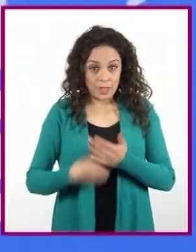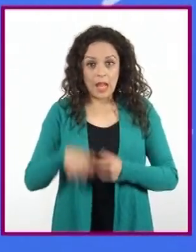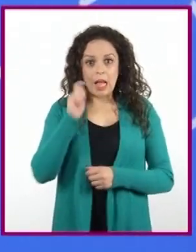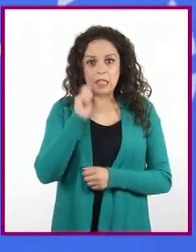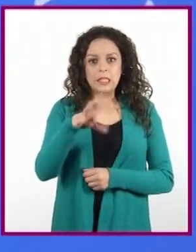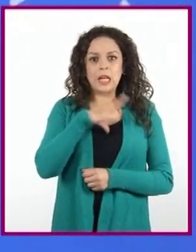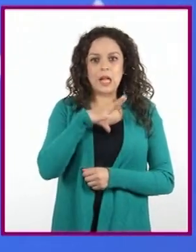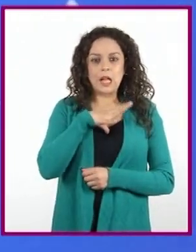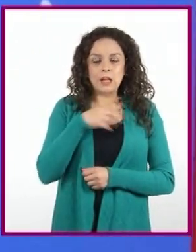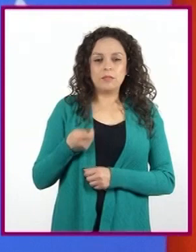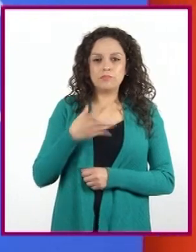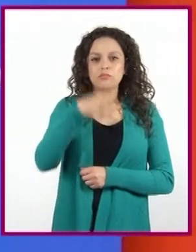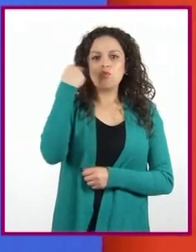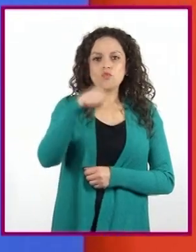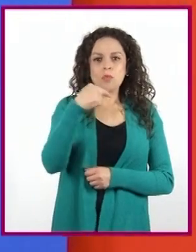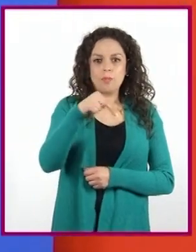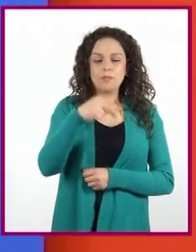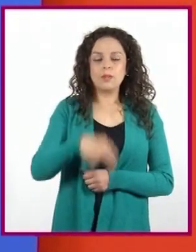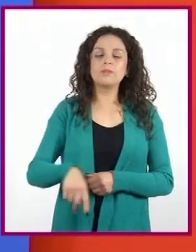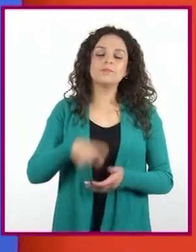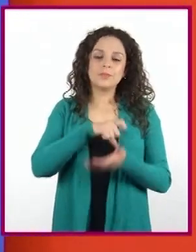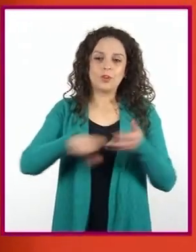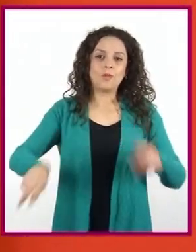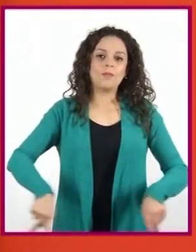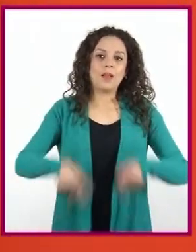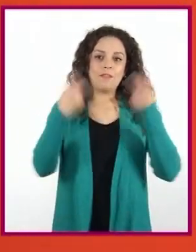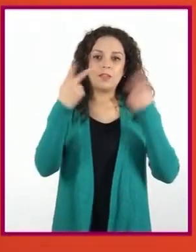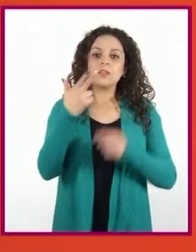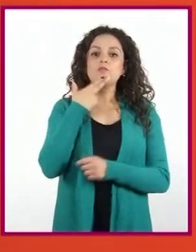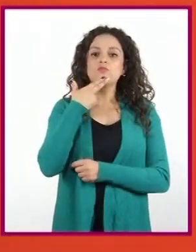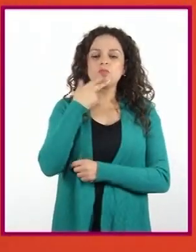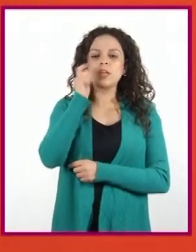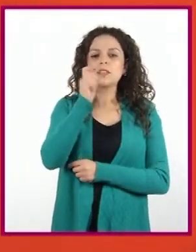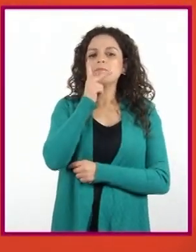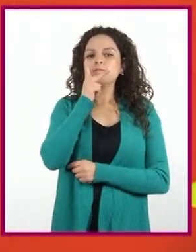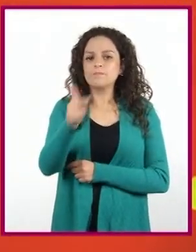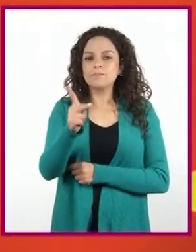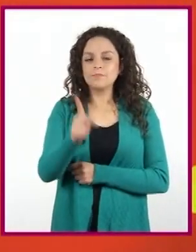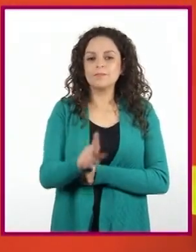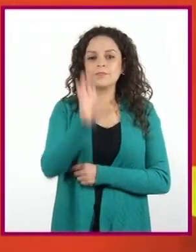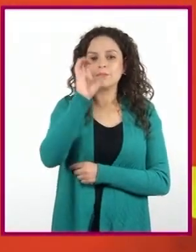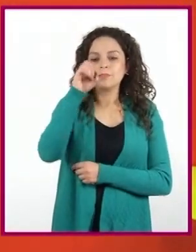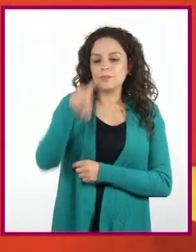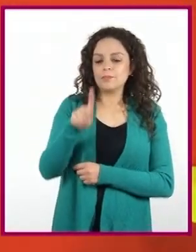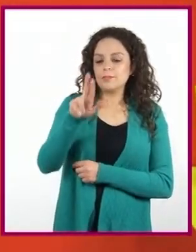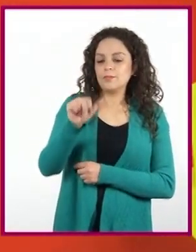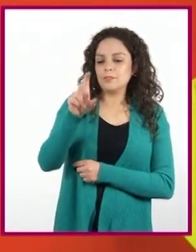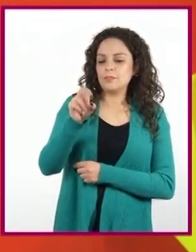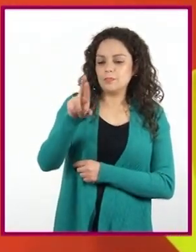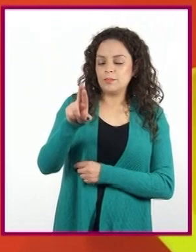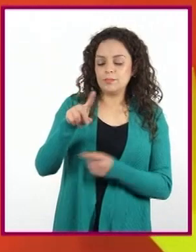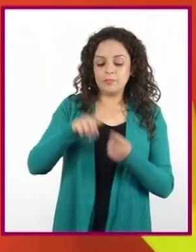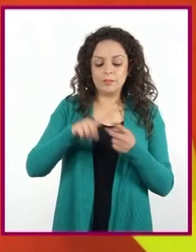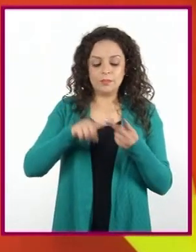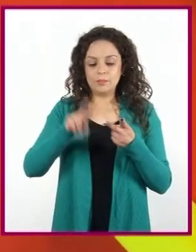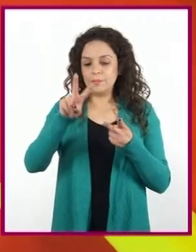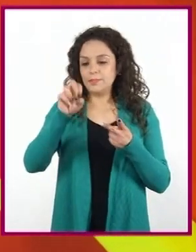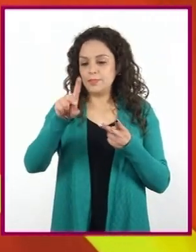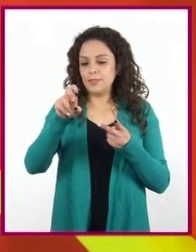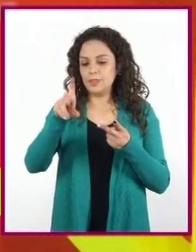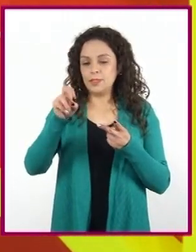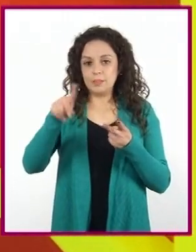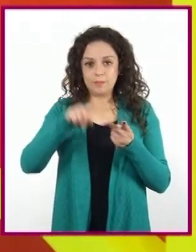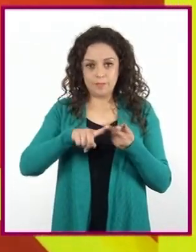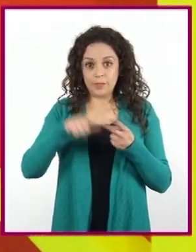título compraventa. En este se utilizan los términos comprador y vendedor. También se redacta con un lenguaje